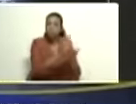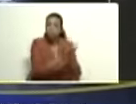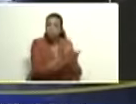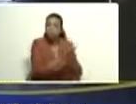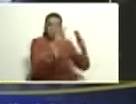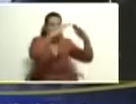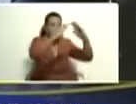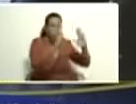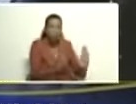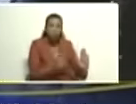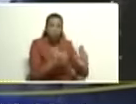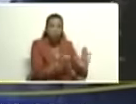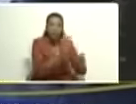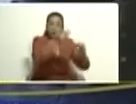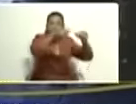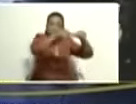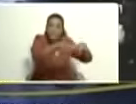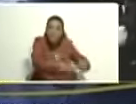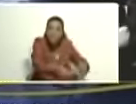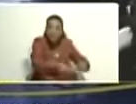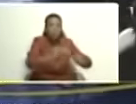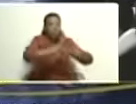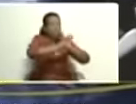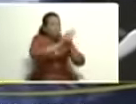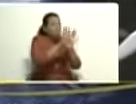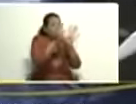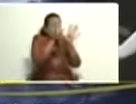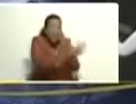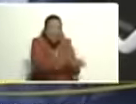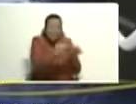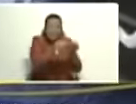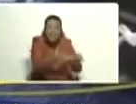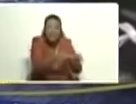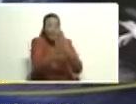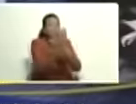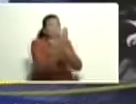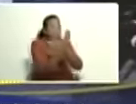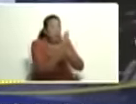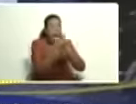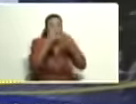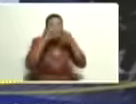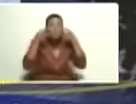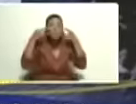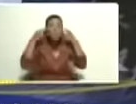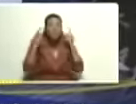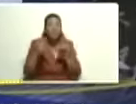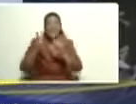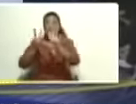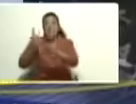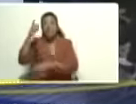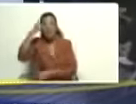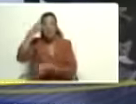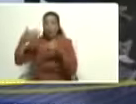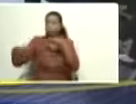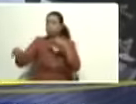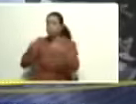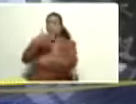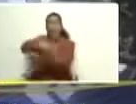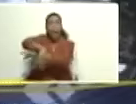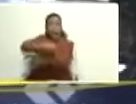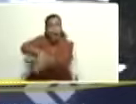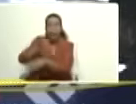7 días de cuarentena voluntaria. Radical la llamábamos, de cuidado, y 7 días de